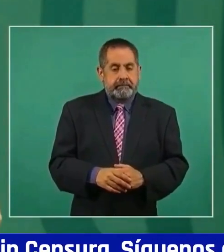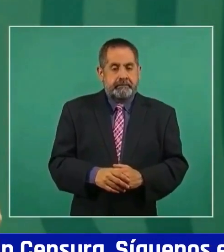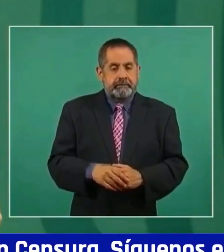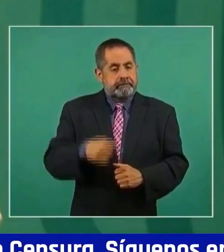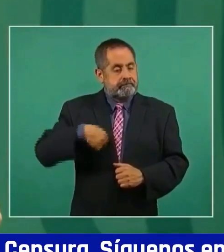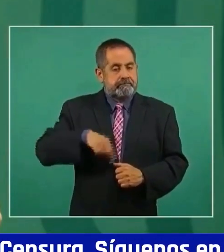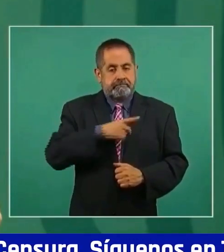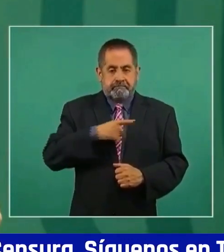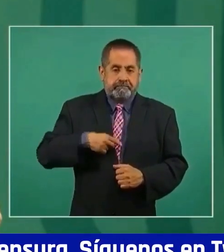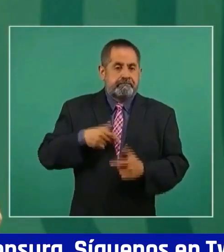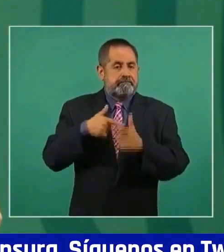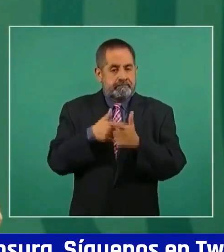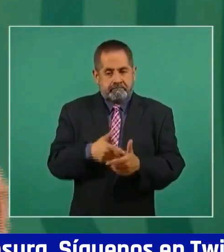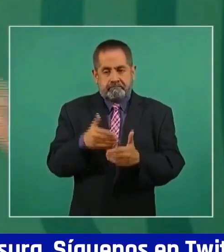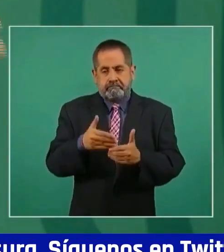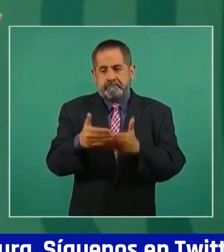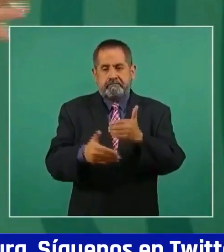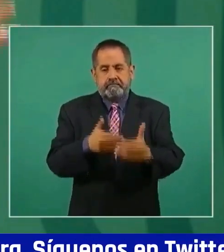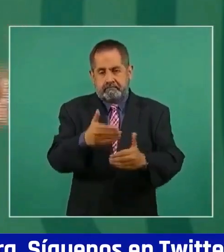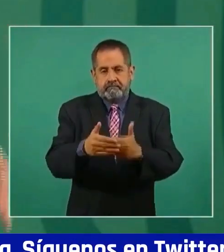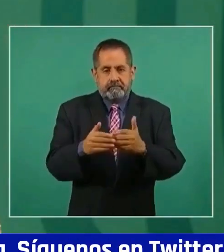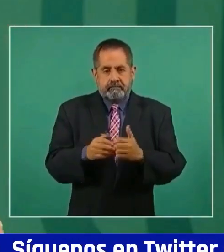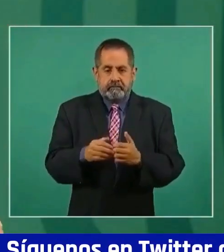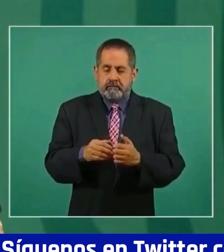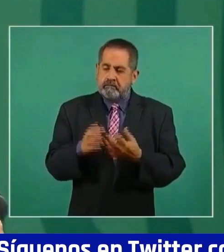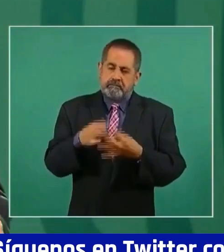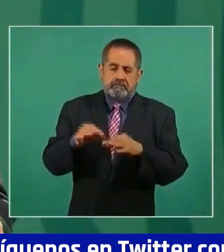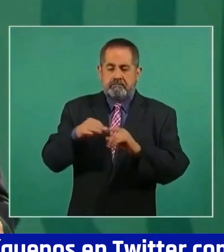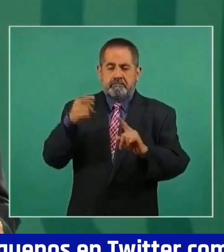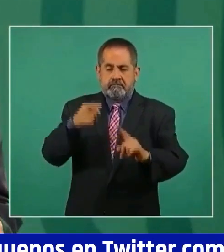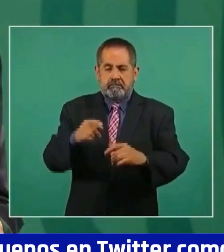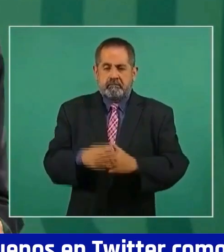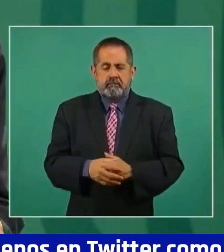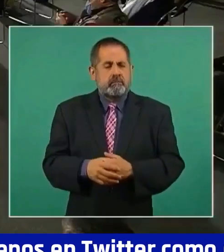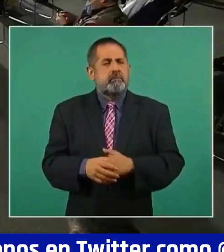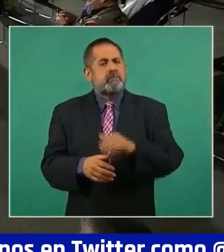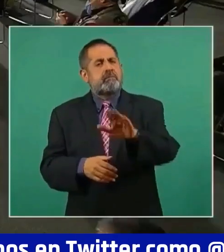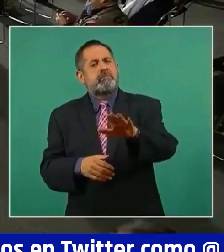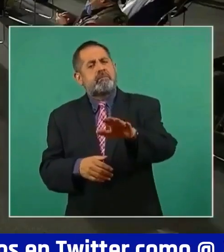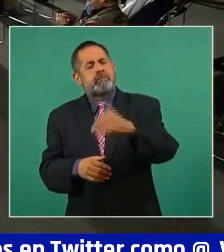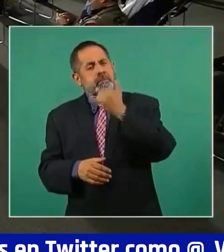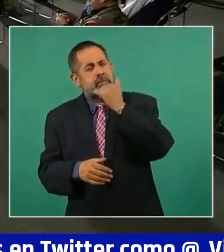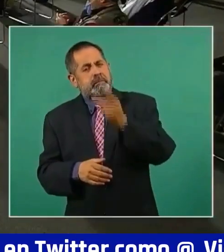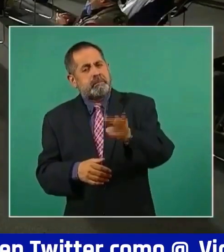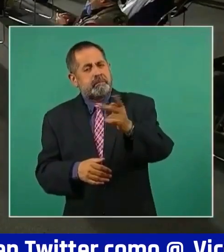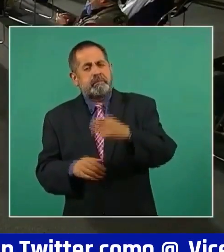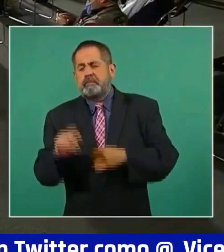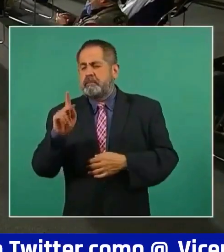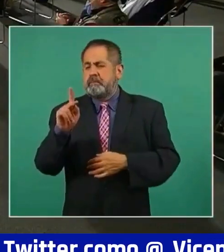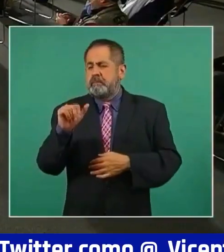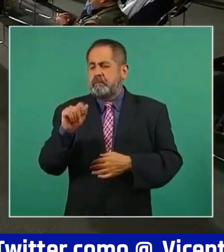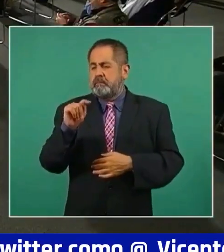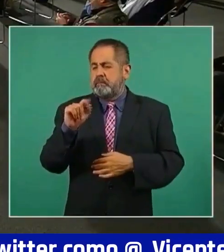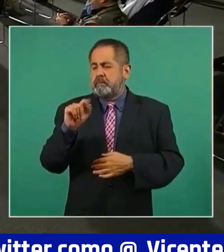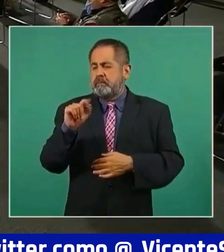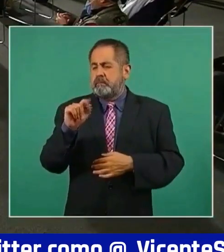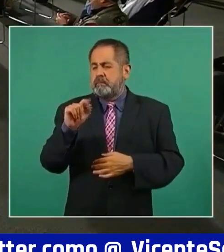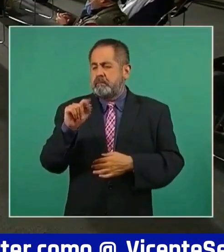tenemos que seguir adelante en lo sustancial. Sí, de pasta de conchos había mencionado usted en algún momento que existía.